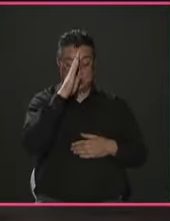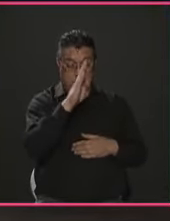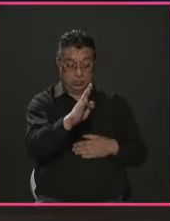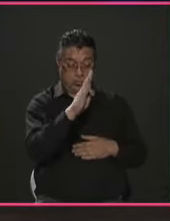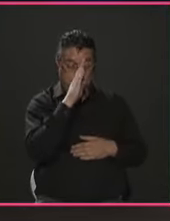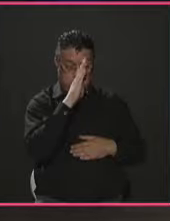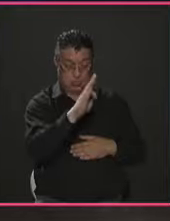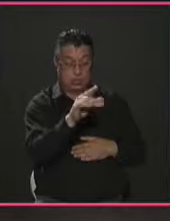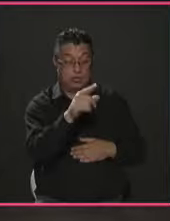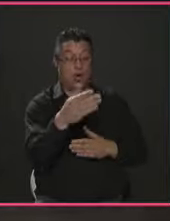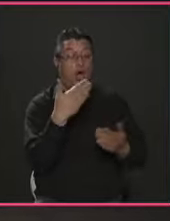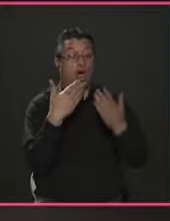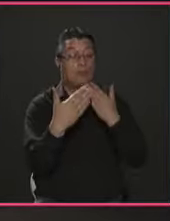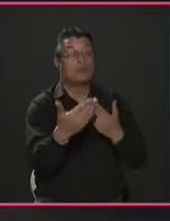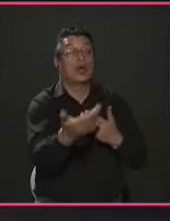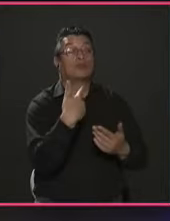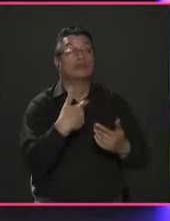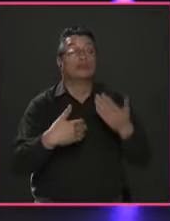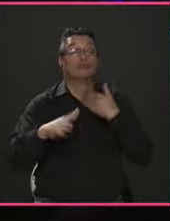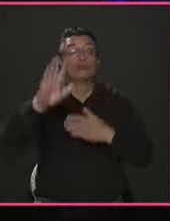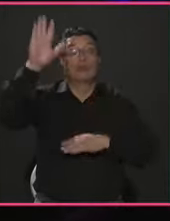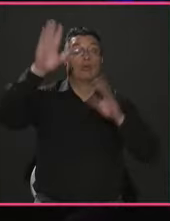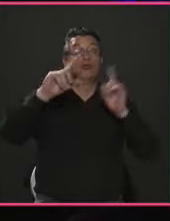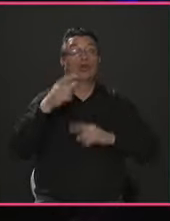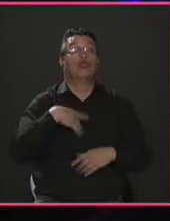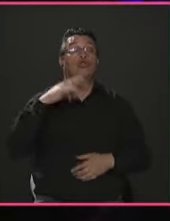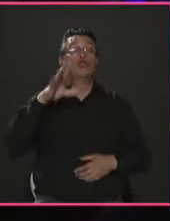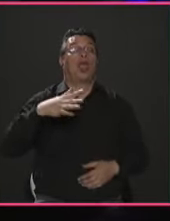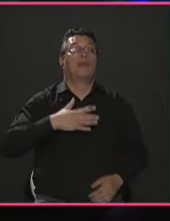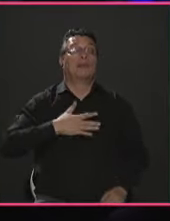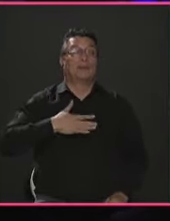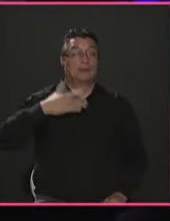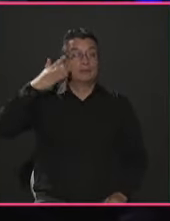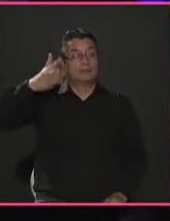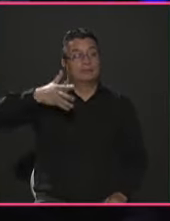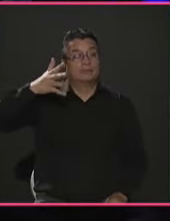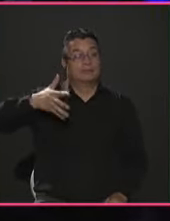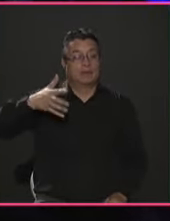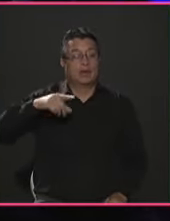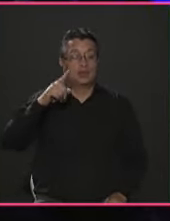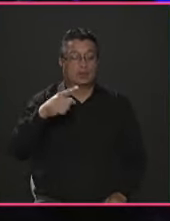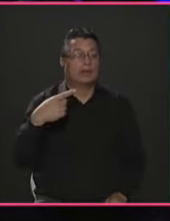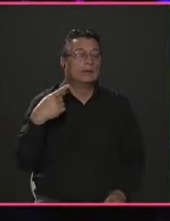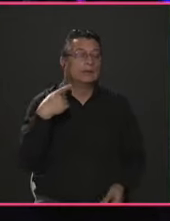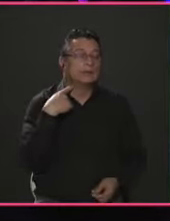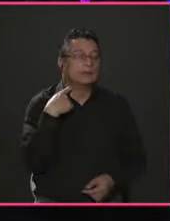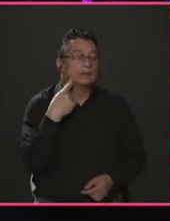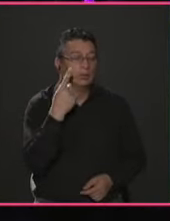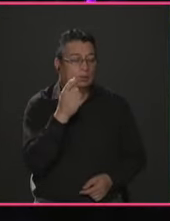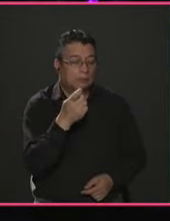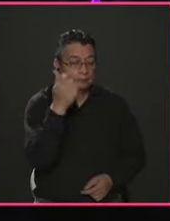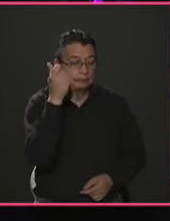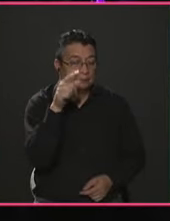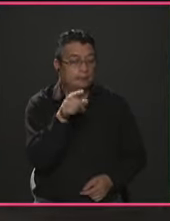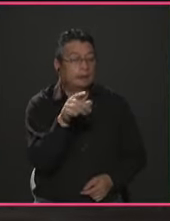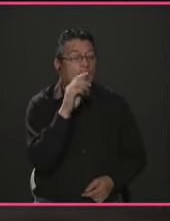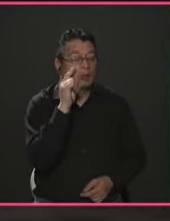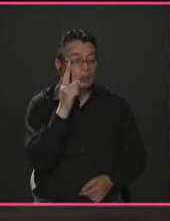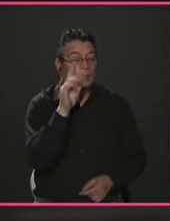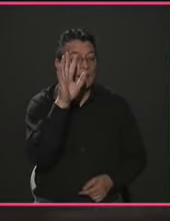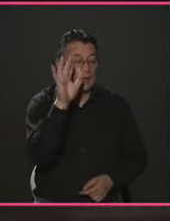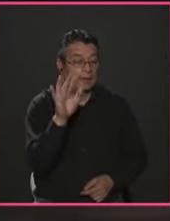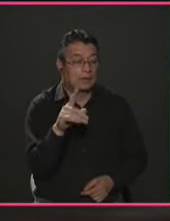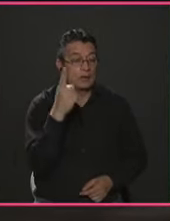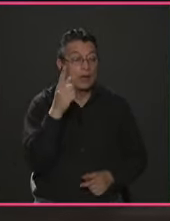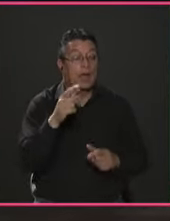teniendo la posibilidad de conversar conmigo en este momento pero hay una hay una pequeña trampa hay un canal de comunicación que tiene una característica que es un